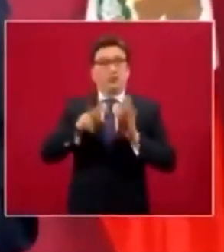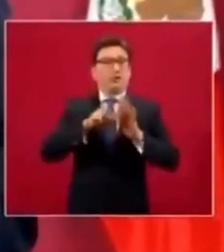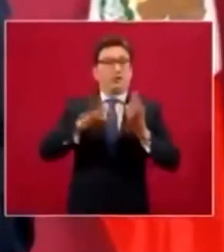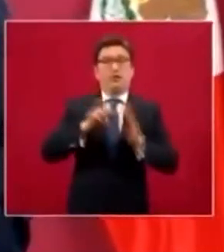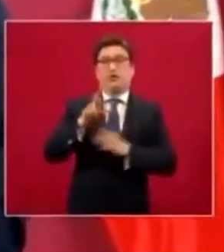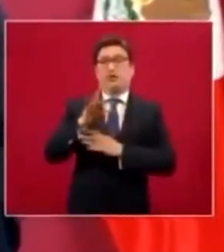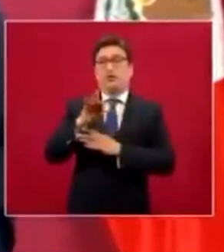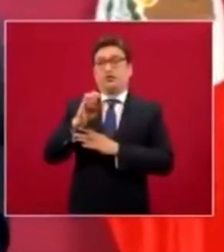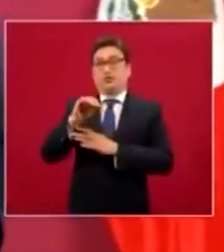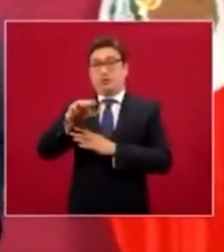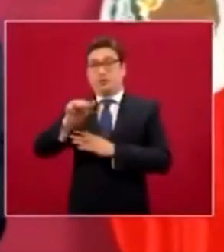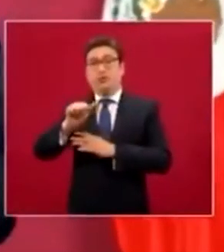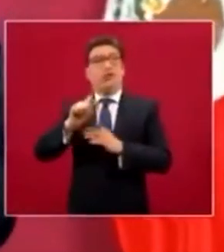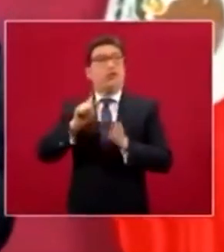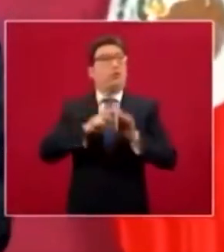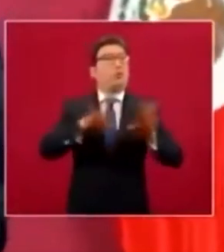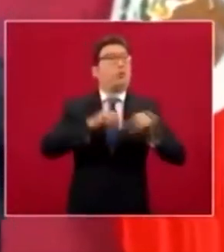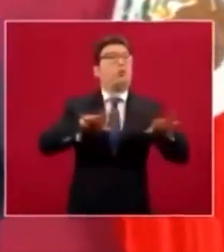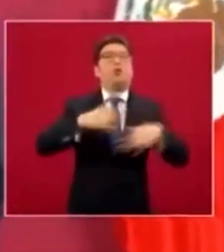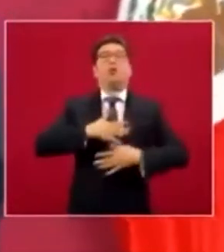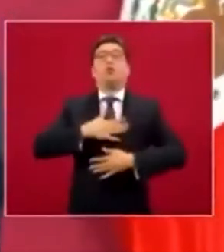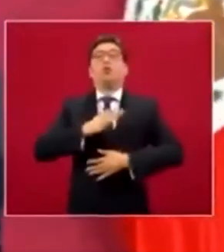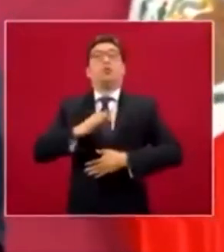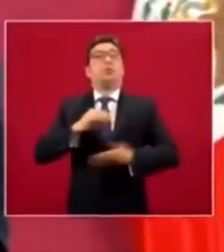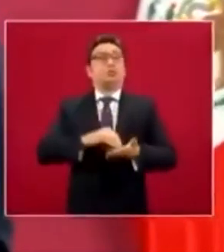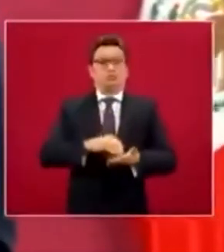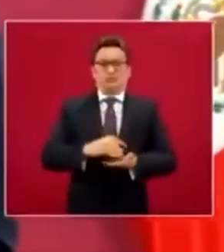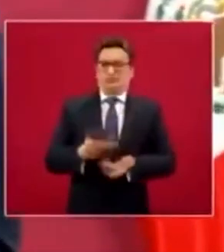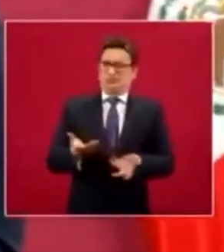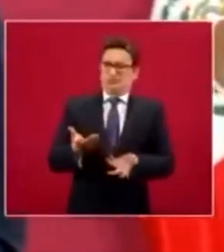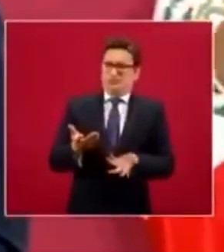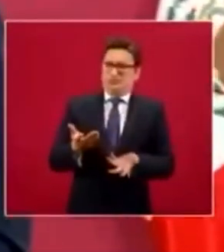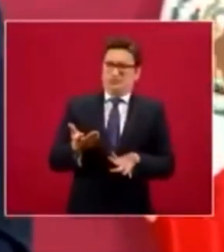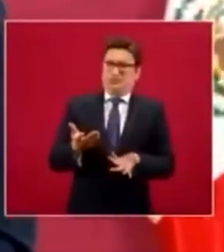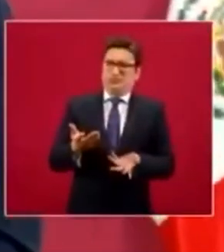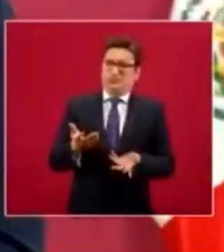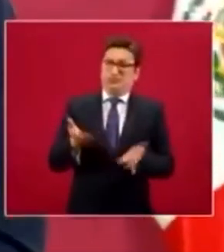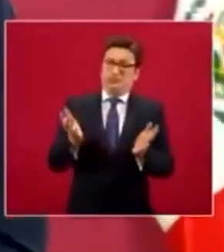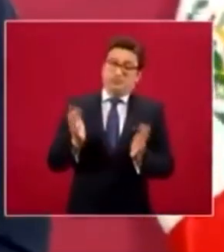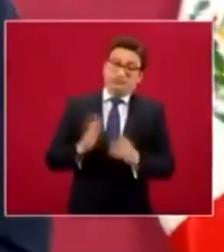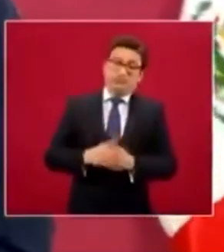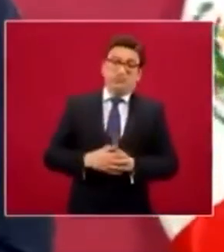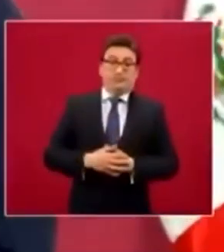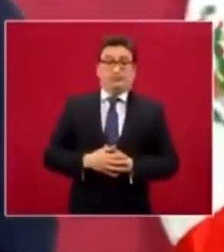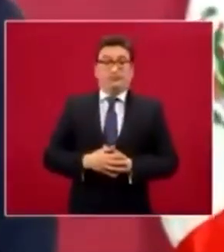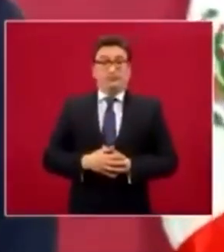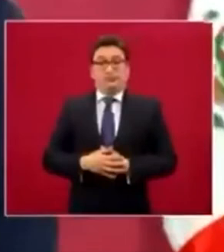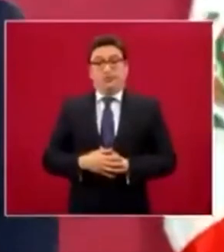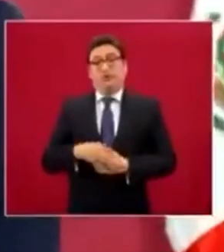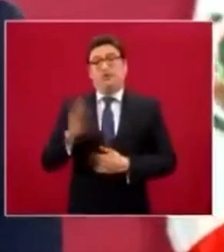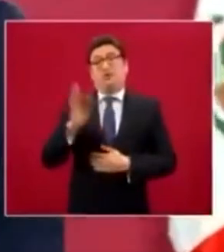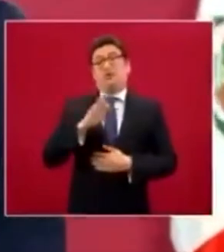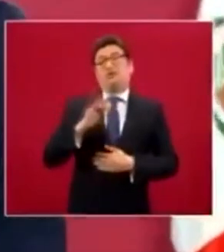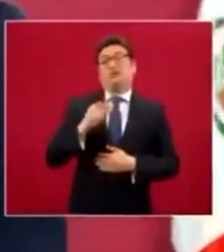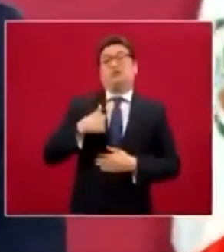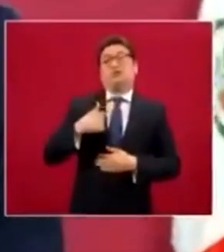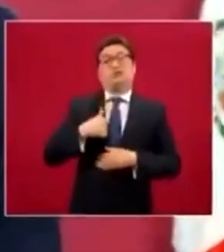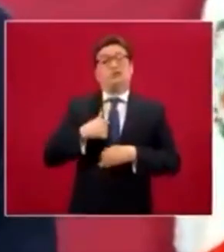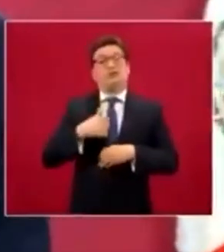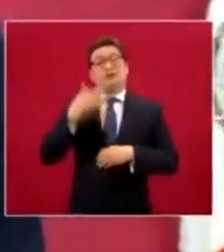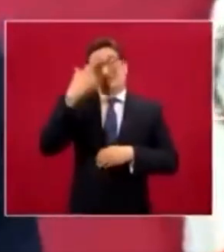Reforma, y ya con eso. Ahora sí que, como diría mi paisano Chico Che, uy, qué miedo,